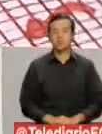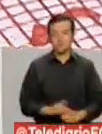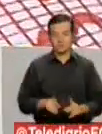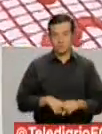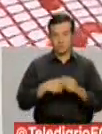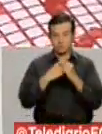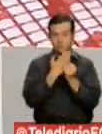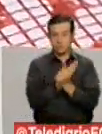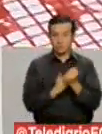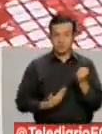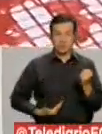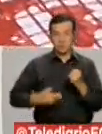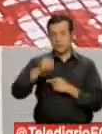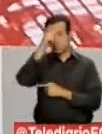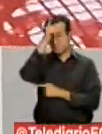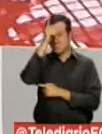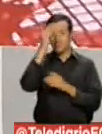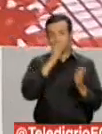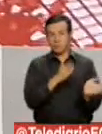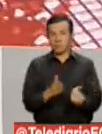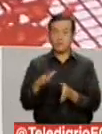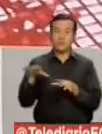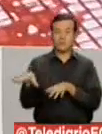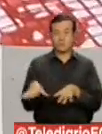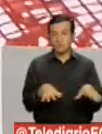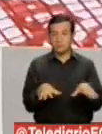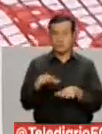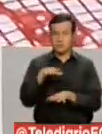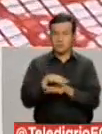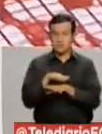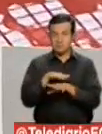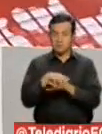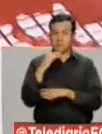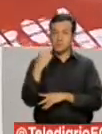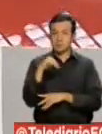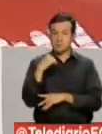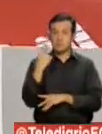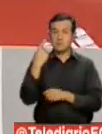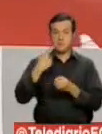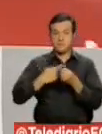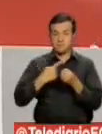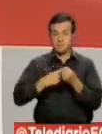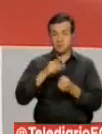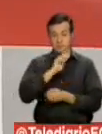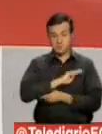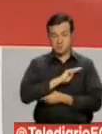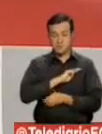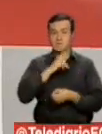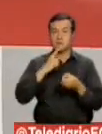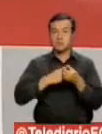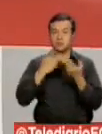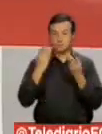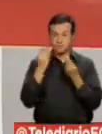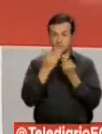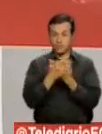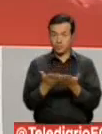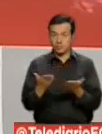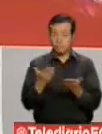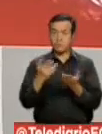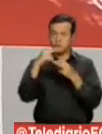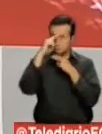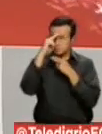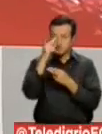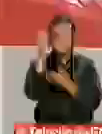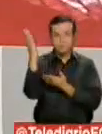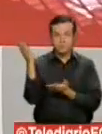Empezamos. El presidente de Alemania cumplió varias actividades durante la tarde de este miércoles en Quito. El municipio capitalino lo declaró huésped ilustre